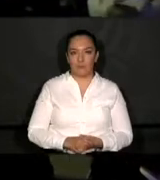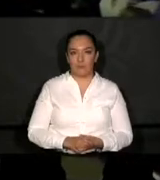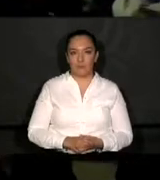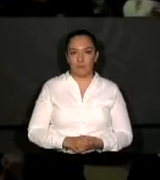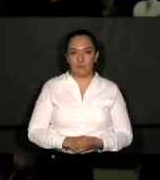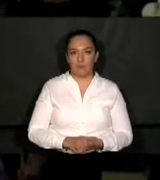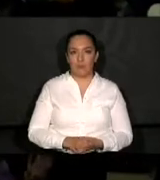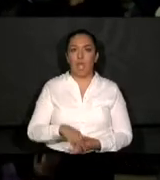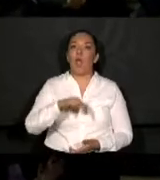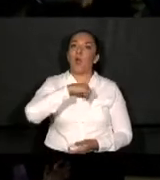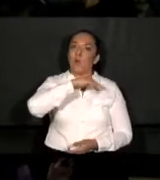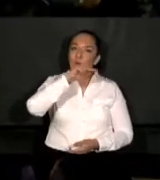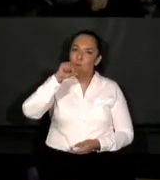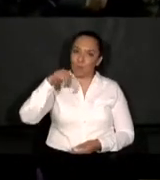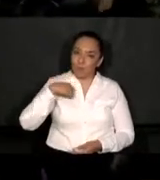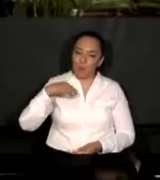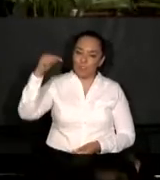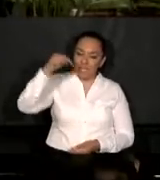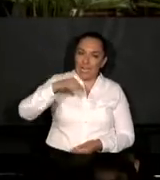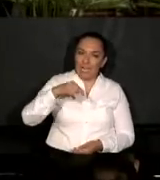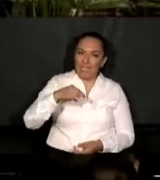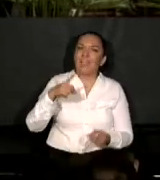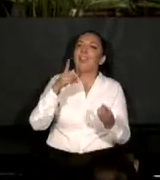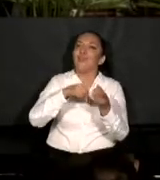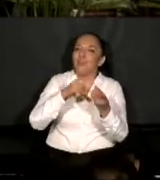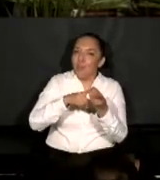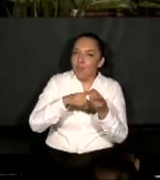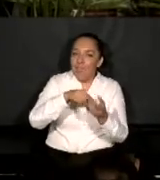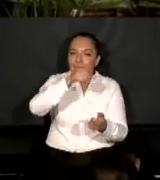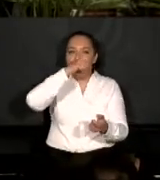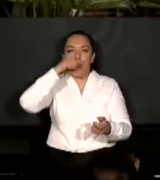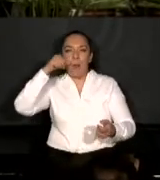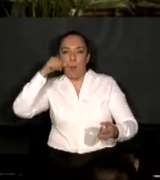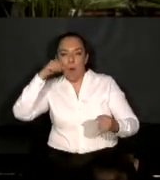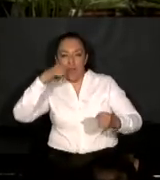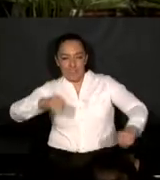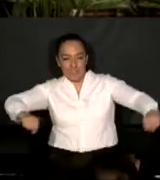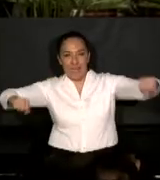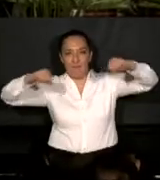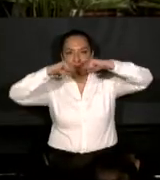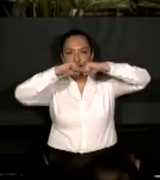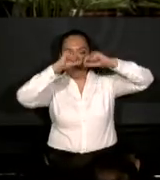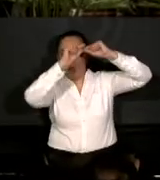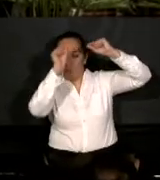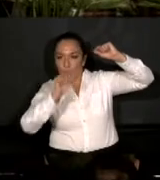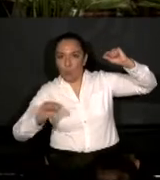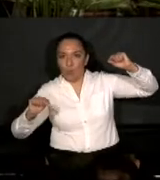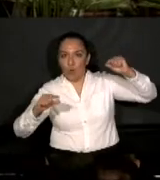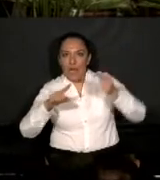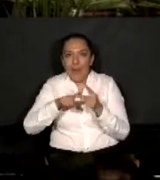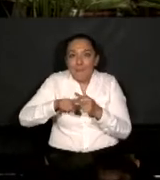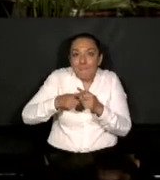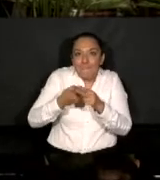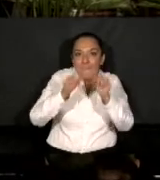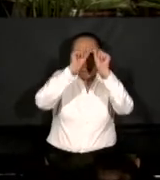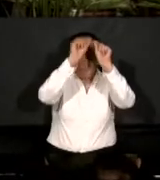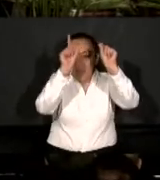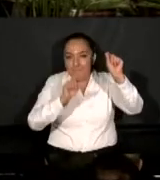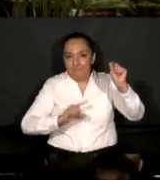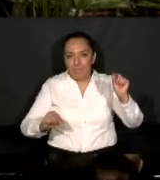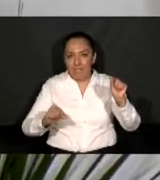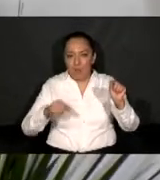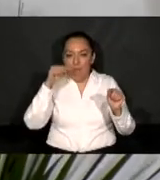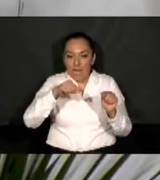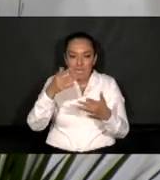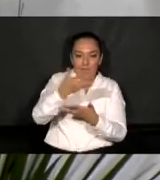Estamos aquí en Ciudad Juárez, en donde empieza la patria. Aquí compartimos casi la tercera parte de